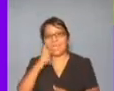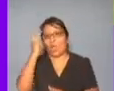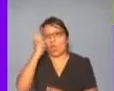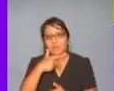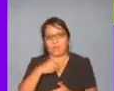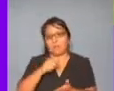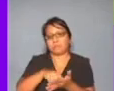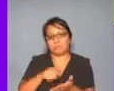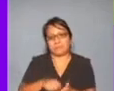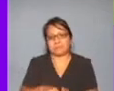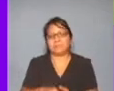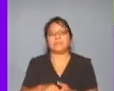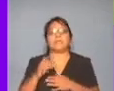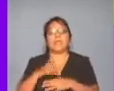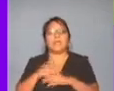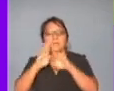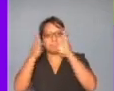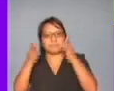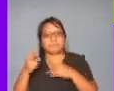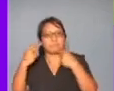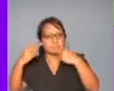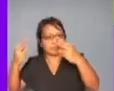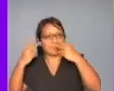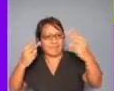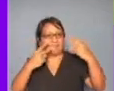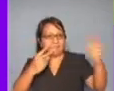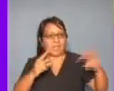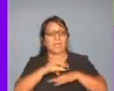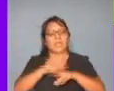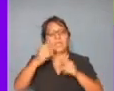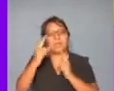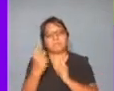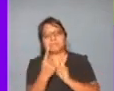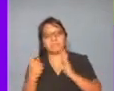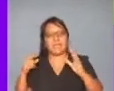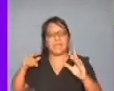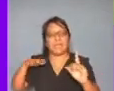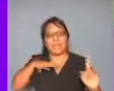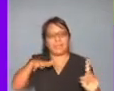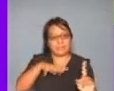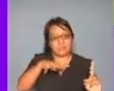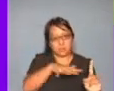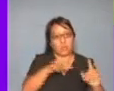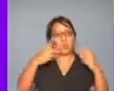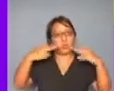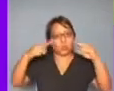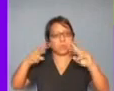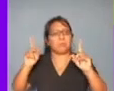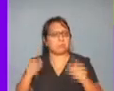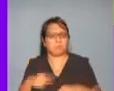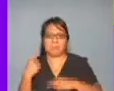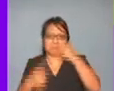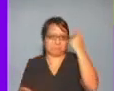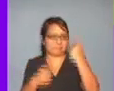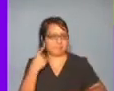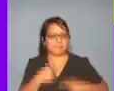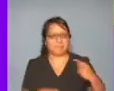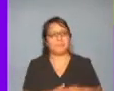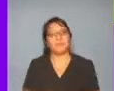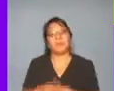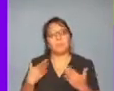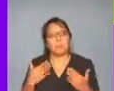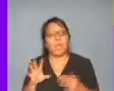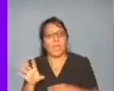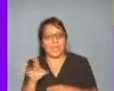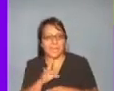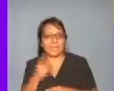la promoción, agencias de viajes, guías de turismo, restaurantes, es decir, distintas actividades y alternativas para que el turista pueda elegir